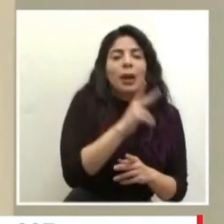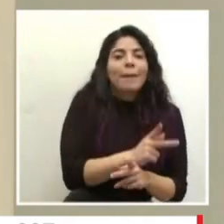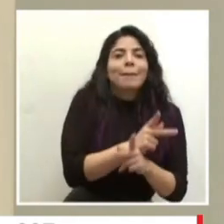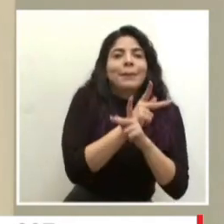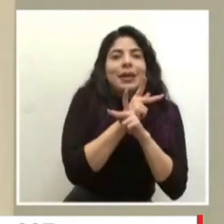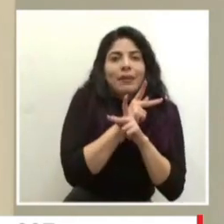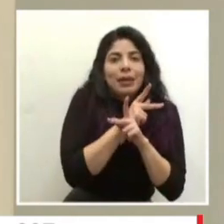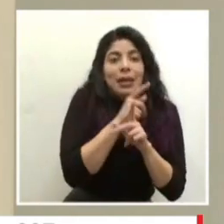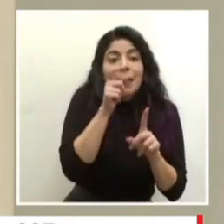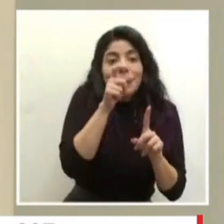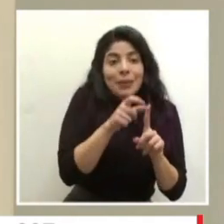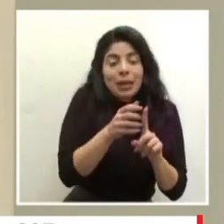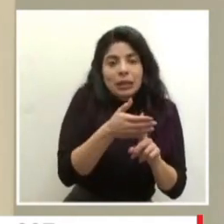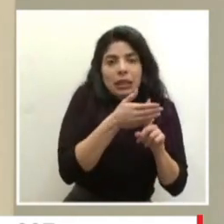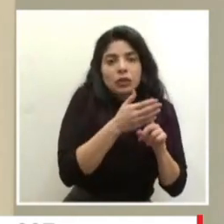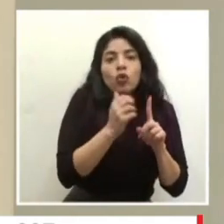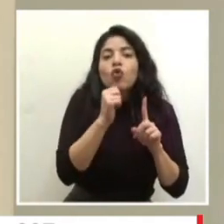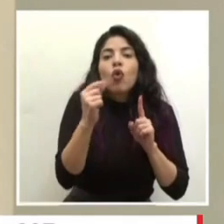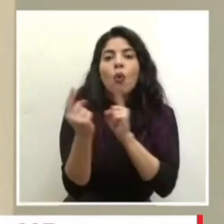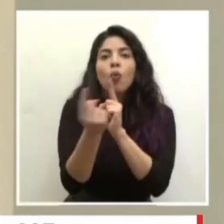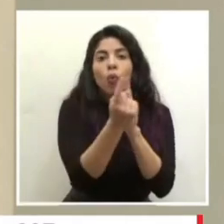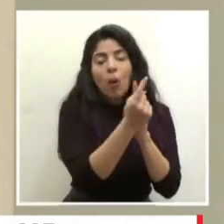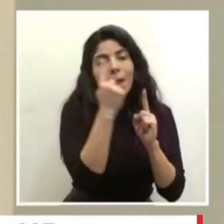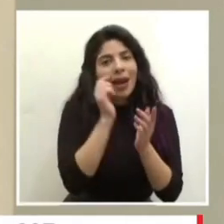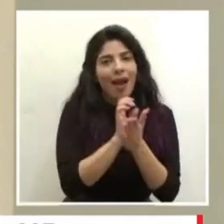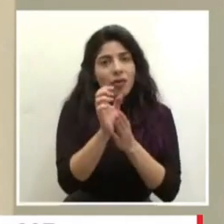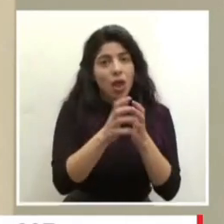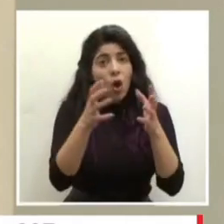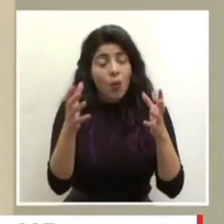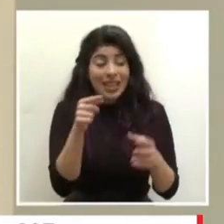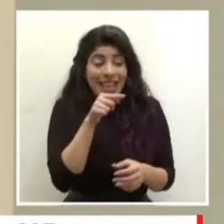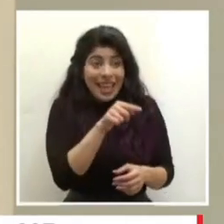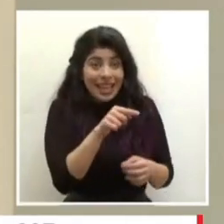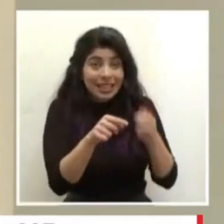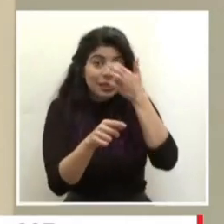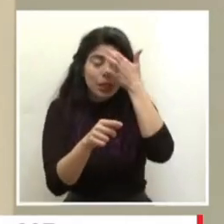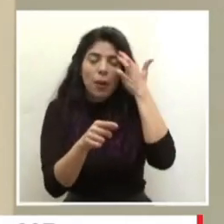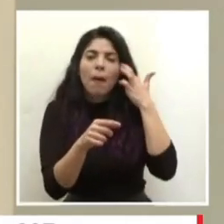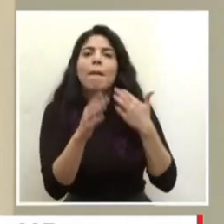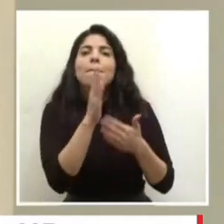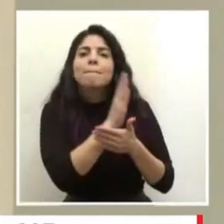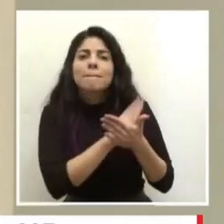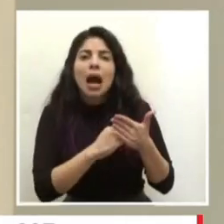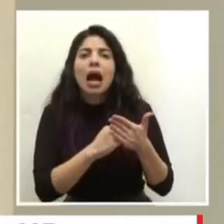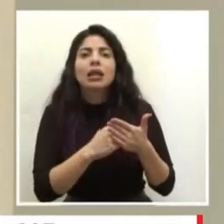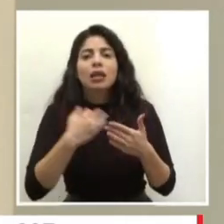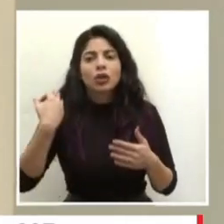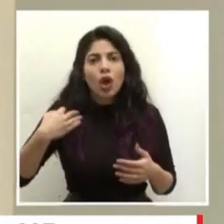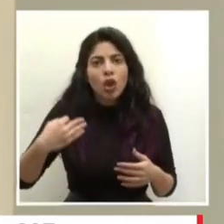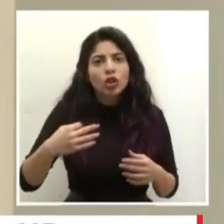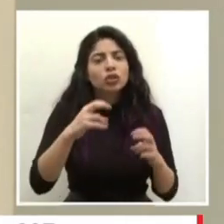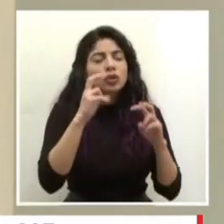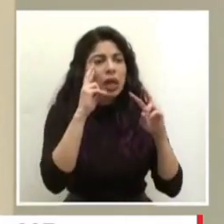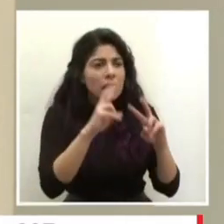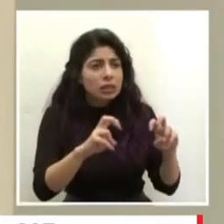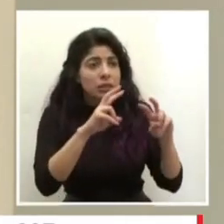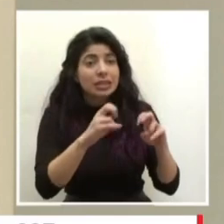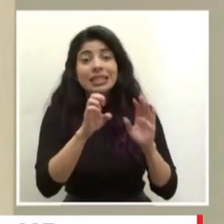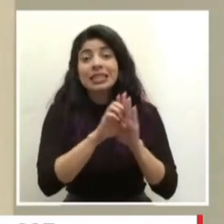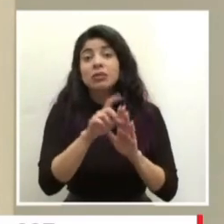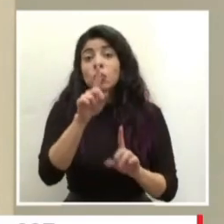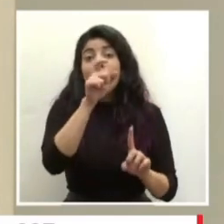la exposición a más personas y que eso aumente también. Y pues eso ha sido parte de, además del seguimiento que se da diariamente, si hay un paciente